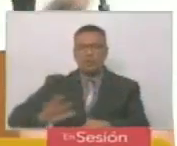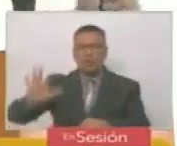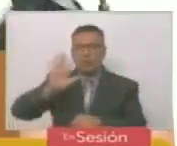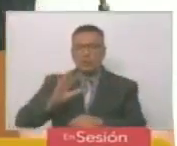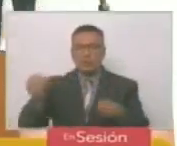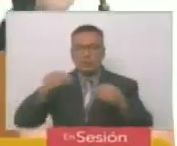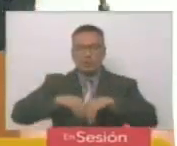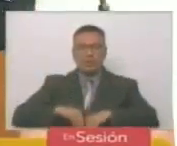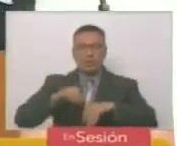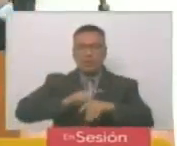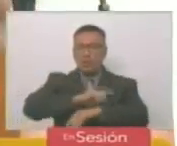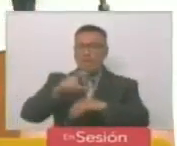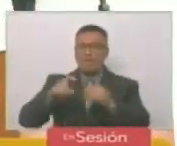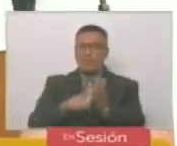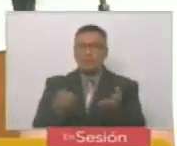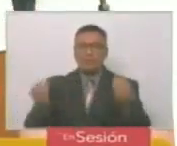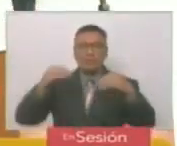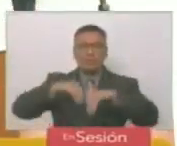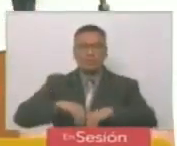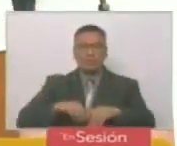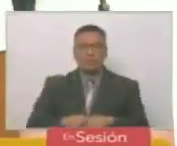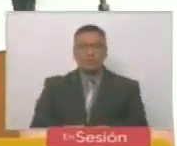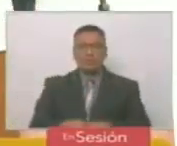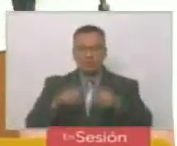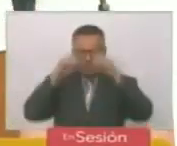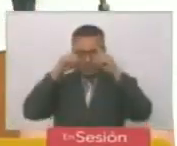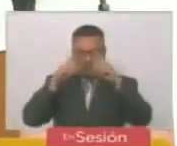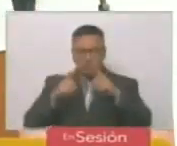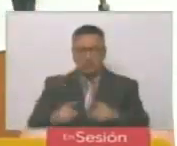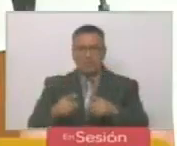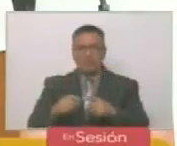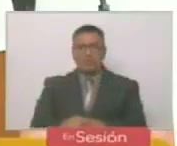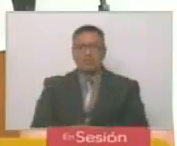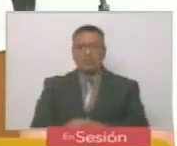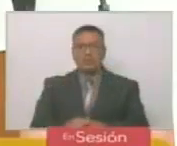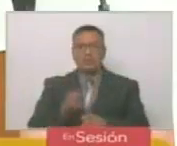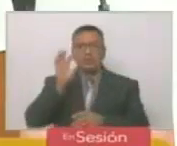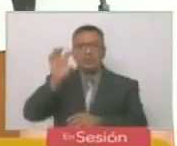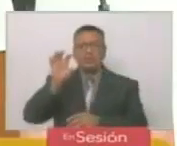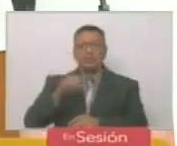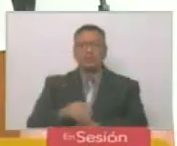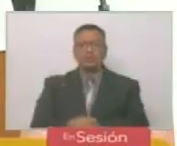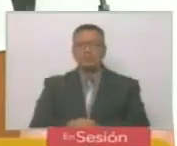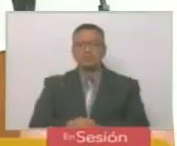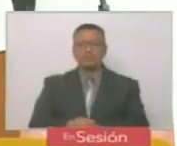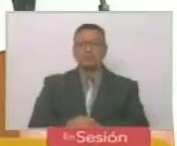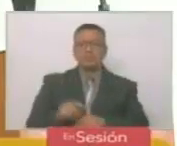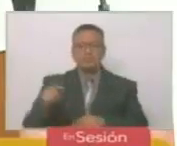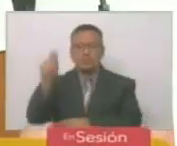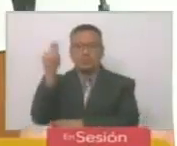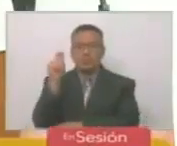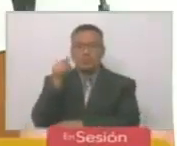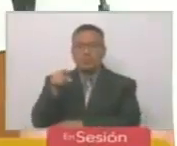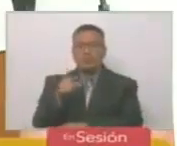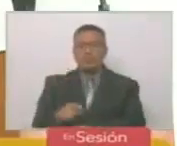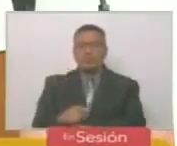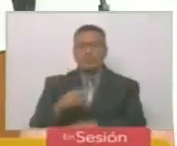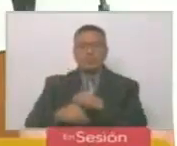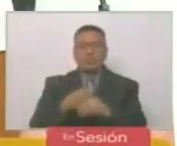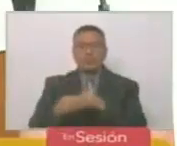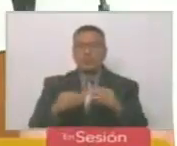consenso y por unanimidad, se determinó que el país, que el Parlamento, que